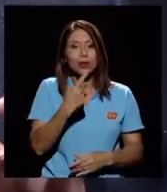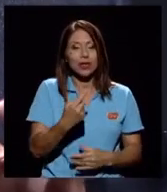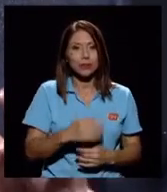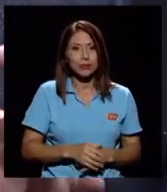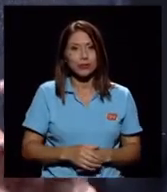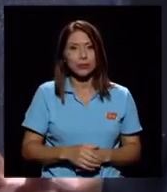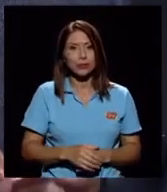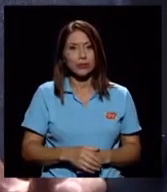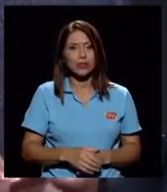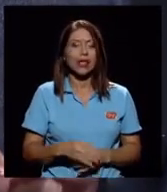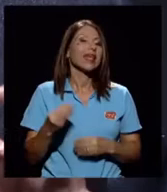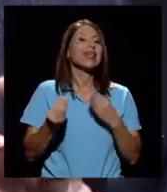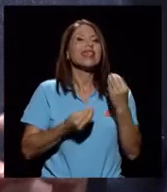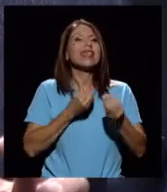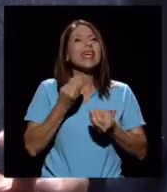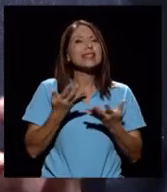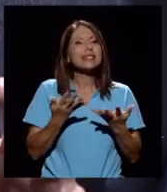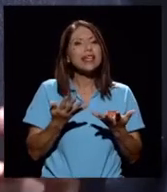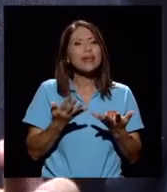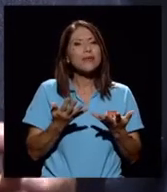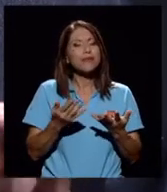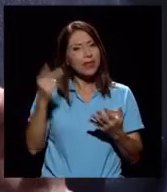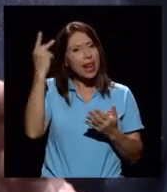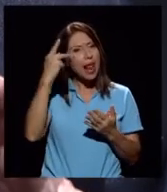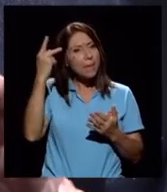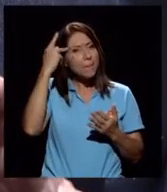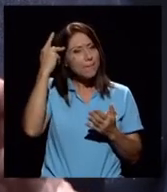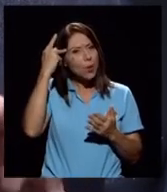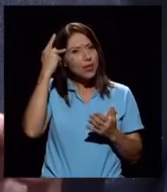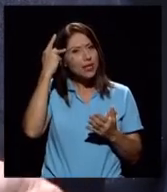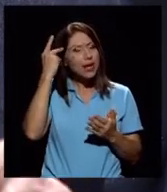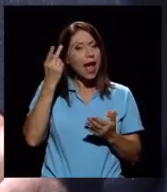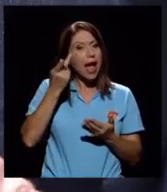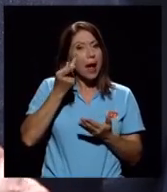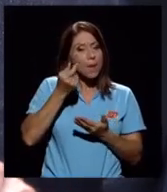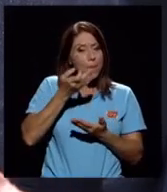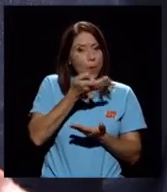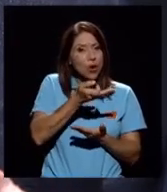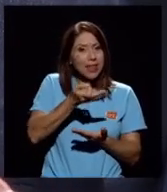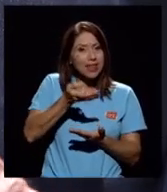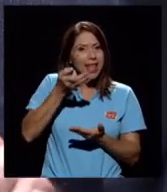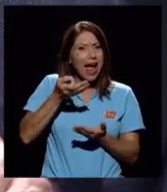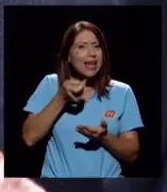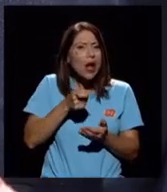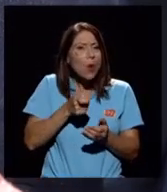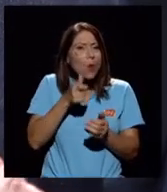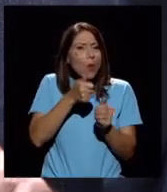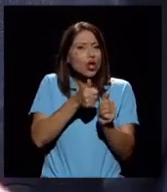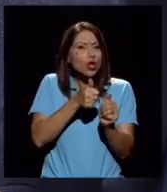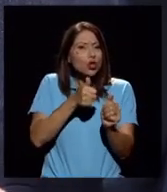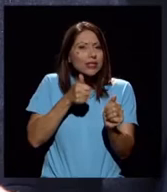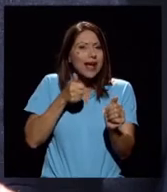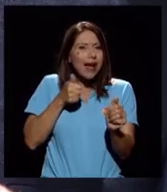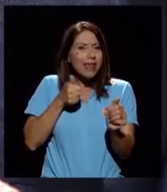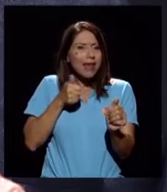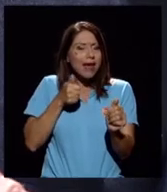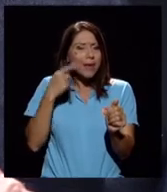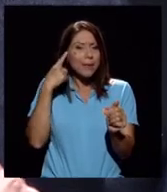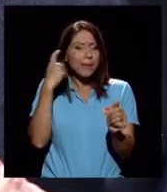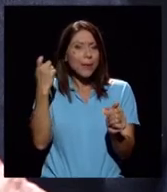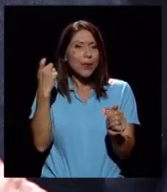se quedó un poquito rezagadas la política monetaria en el sentido de no ajustar